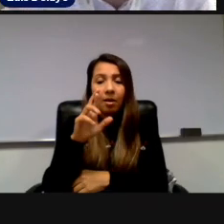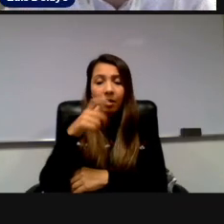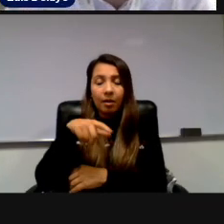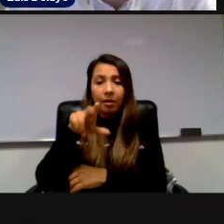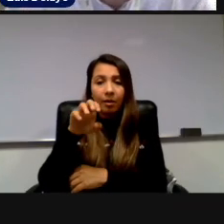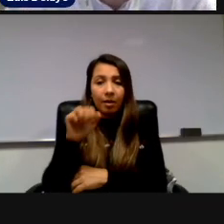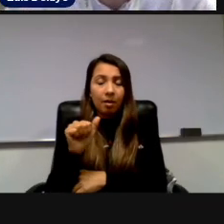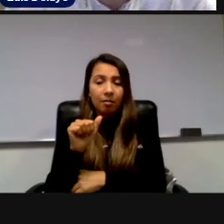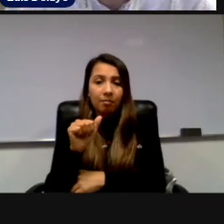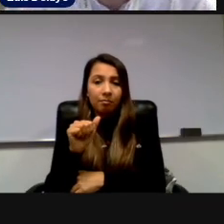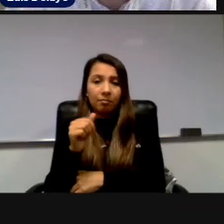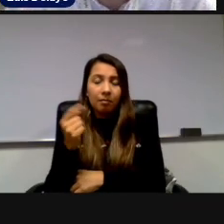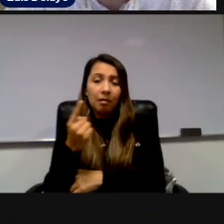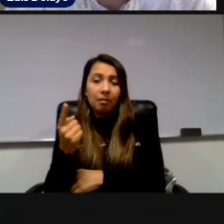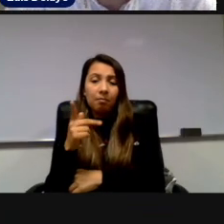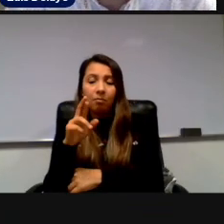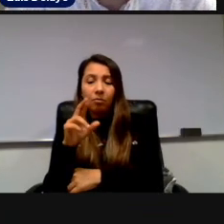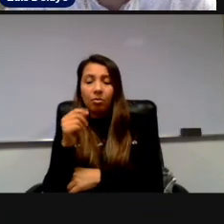a un progenote, ¿no?